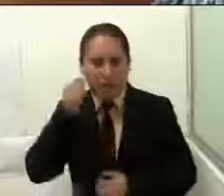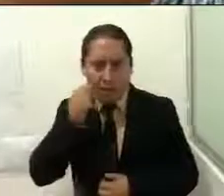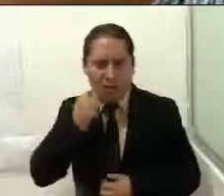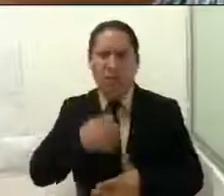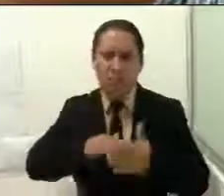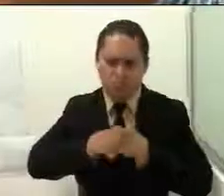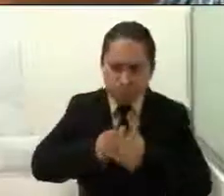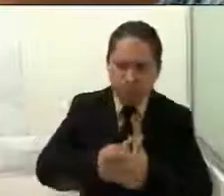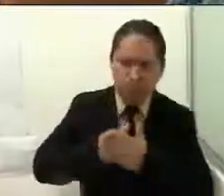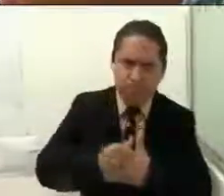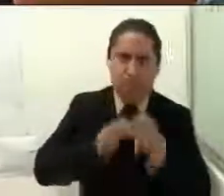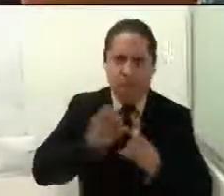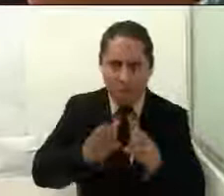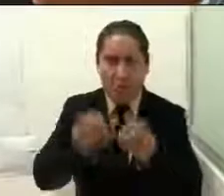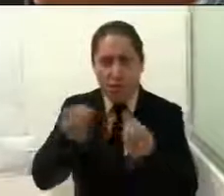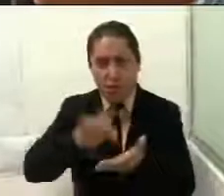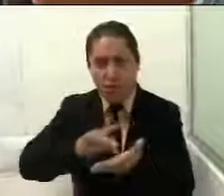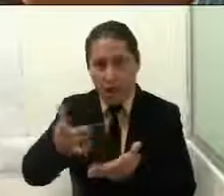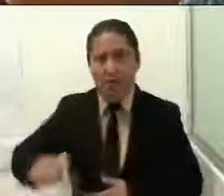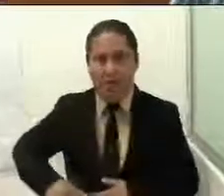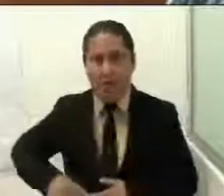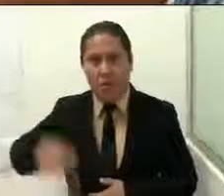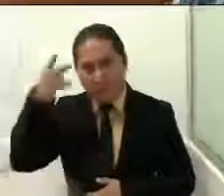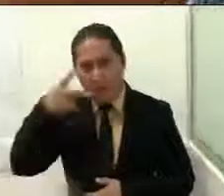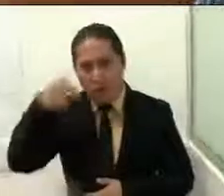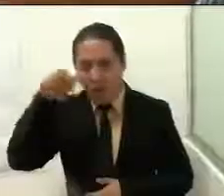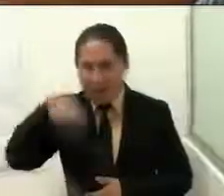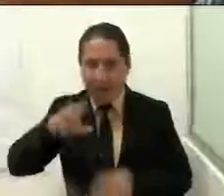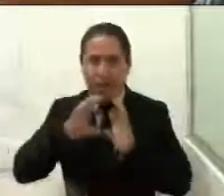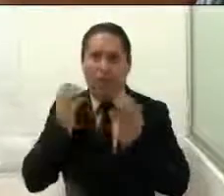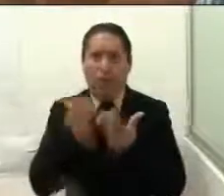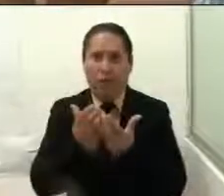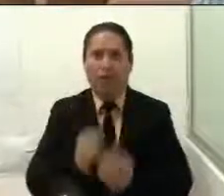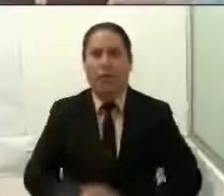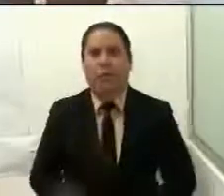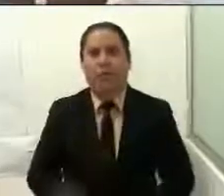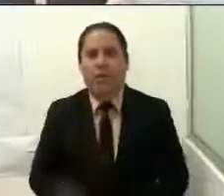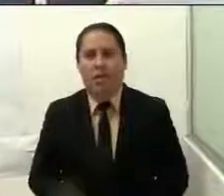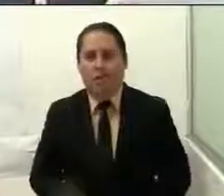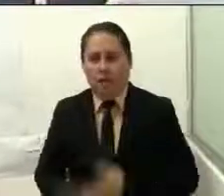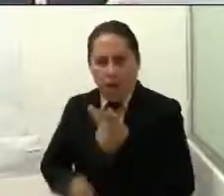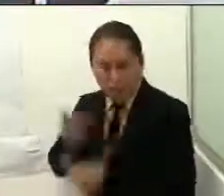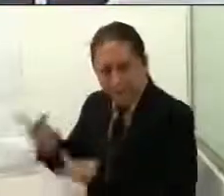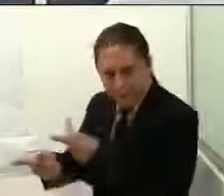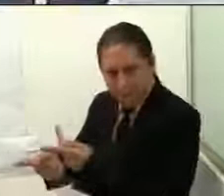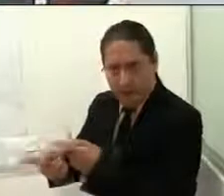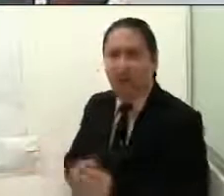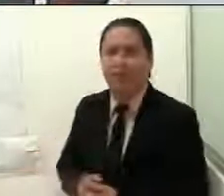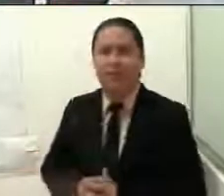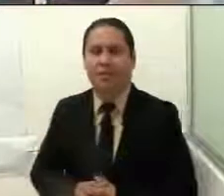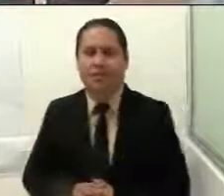muchísimas gracias a él desde esta soberanía y mi pregunta es la siguiente